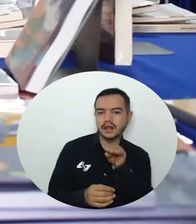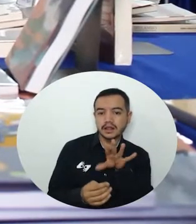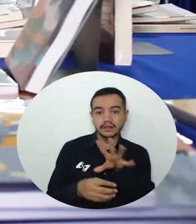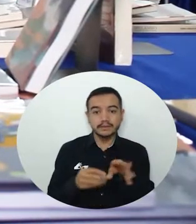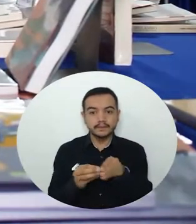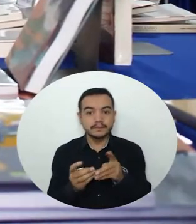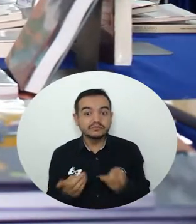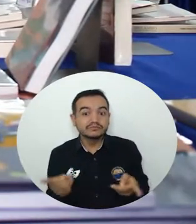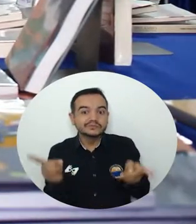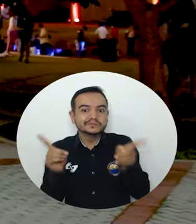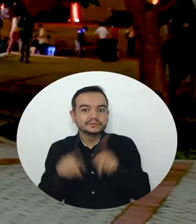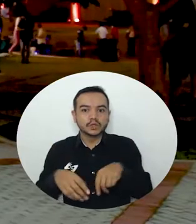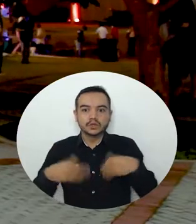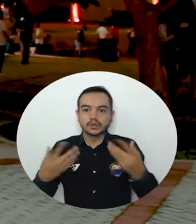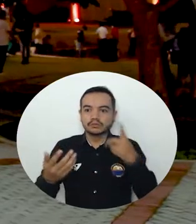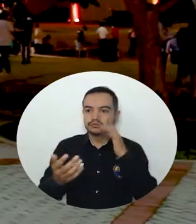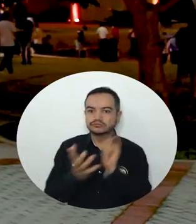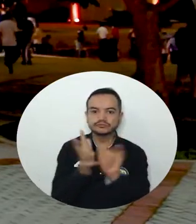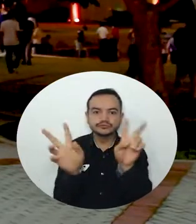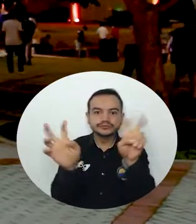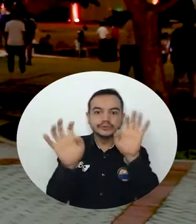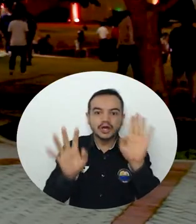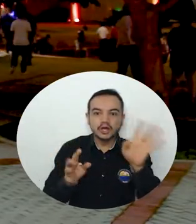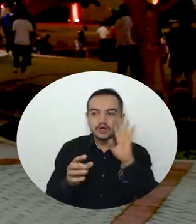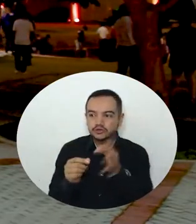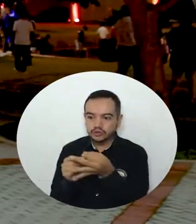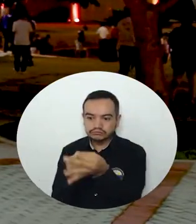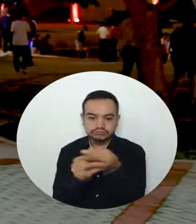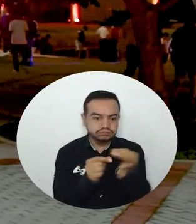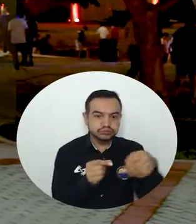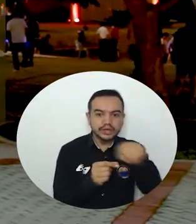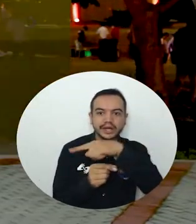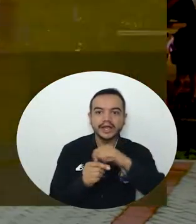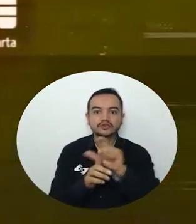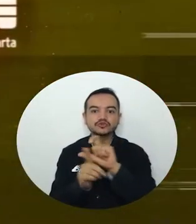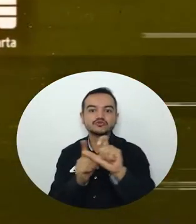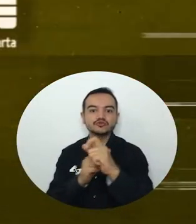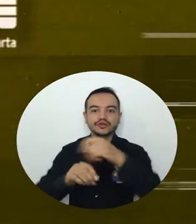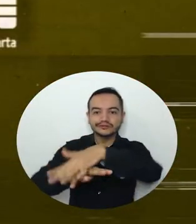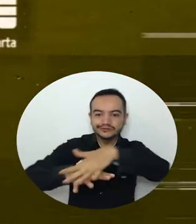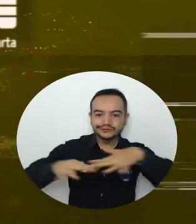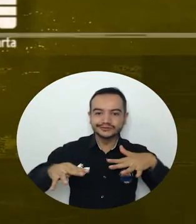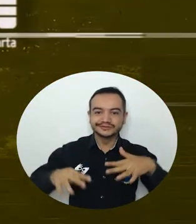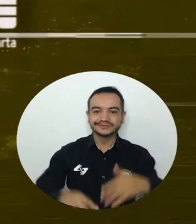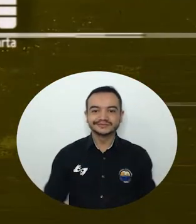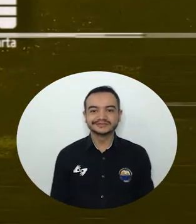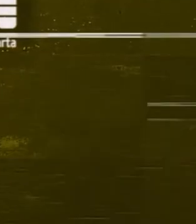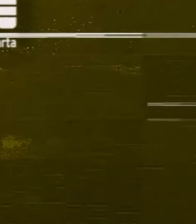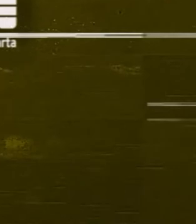y también trabajando alrededor de lo que es el territorio y tejiendo cultura.